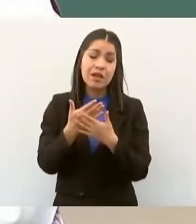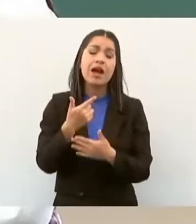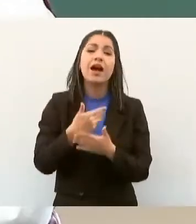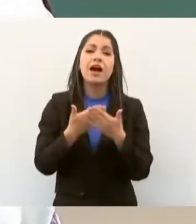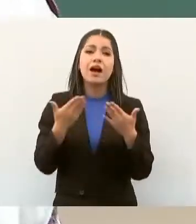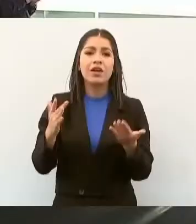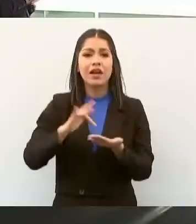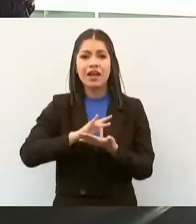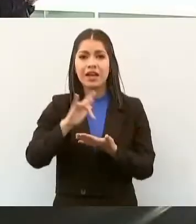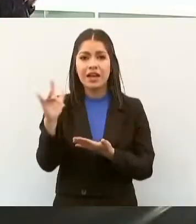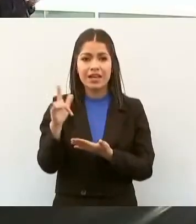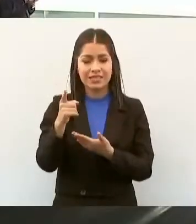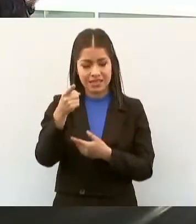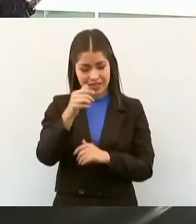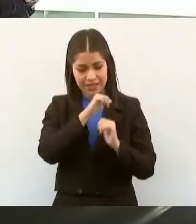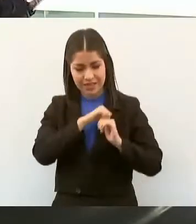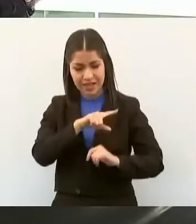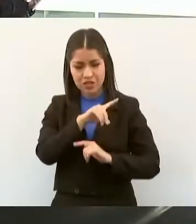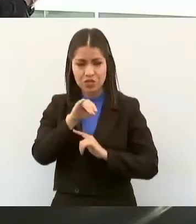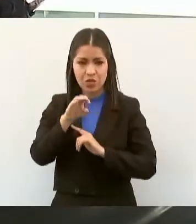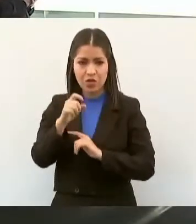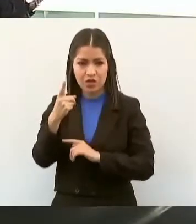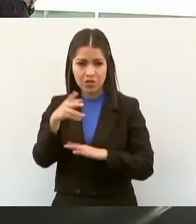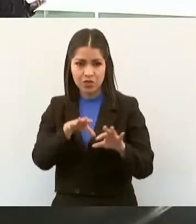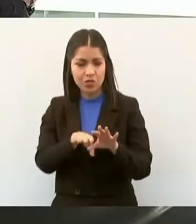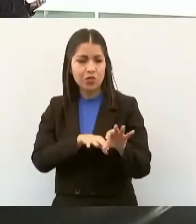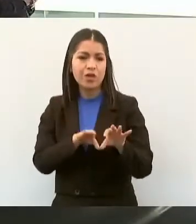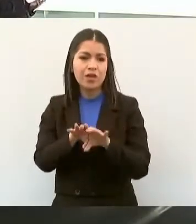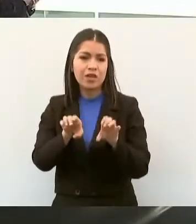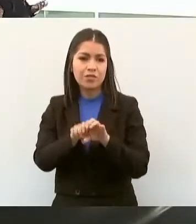equipo por esta decisión.